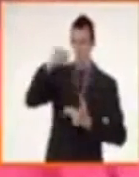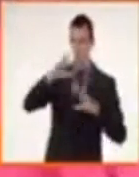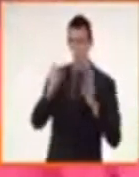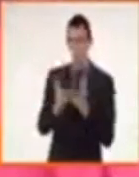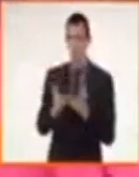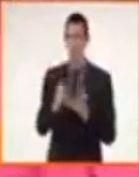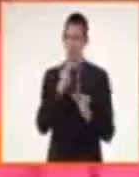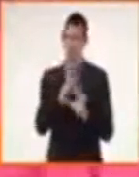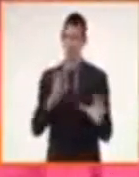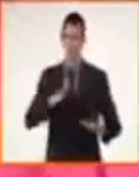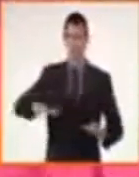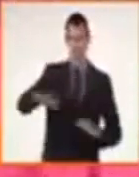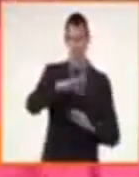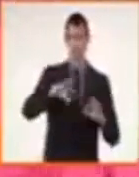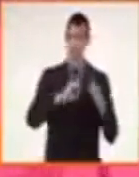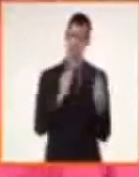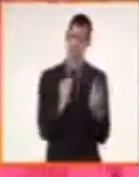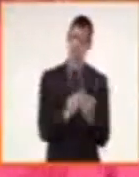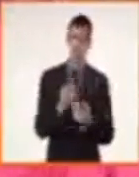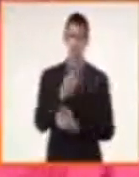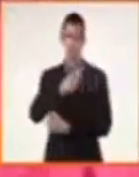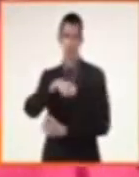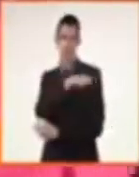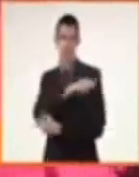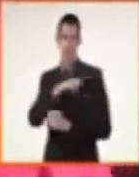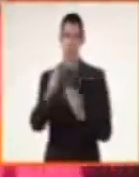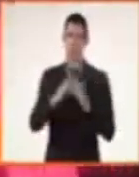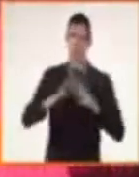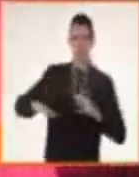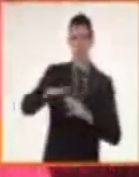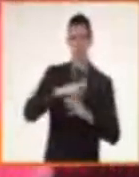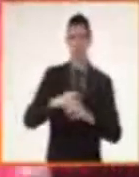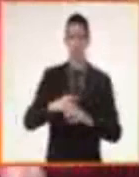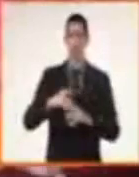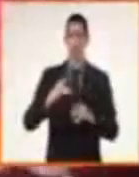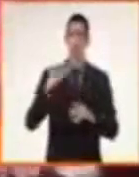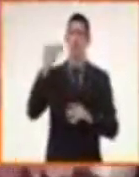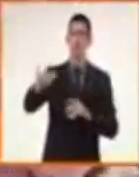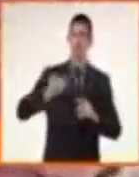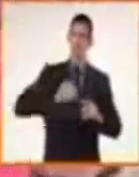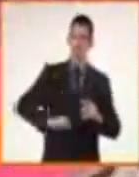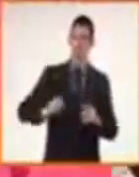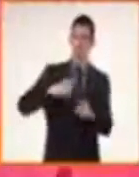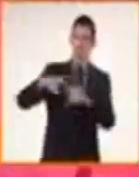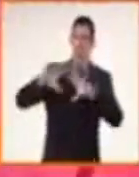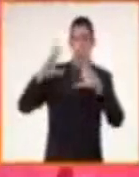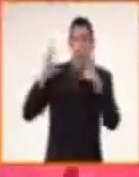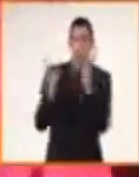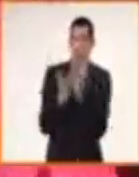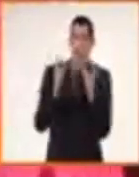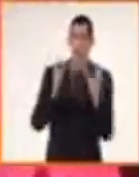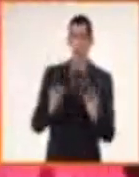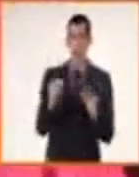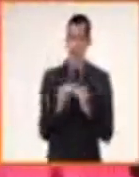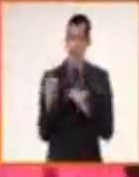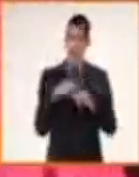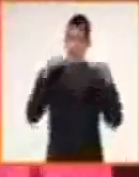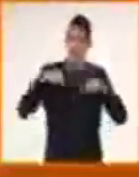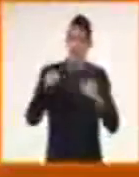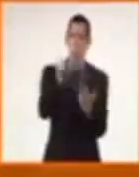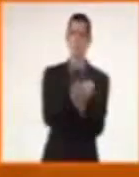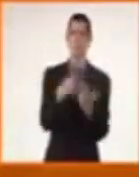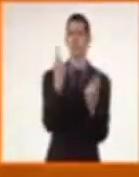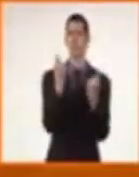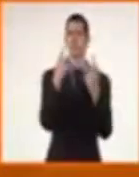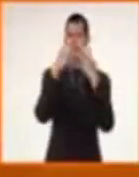nuestro país, a nuestra familia, a las futuras generaciones y es el voto sí, por todos y por la continuidad de nuestro